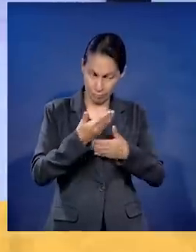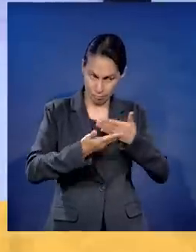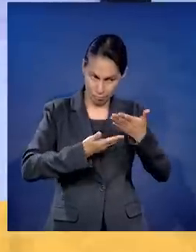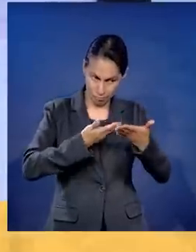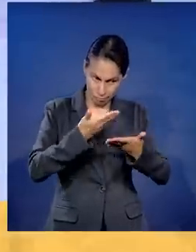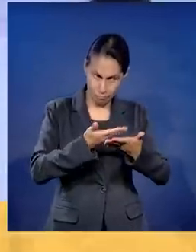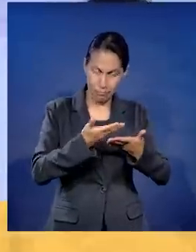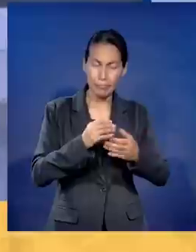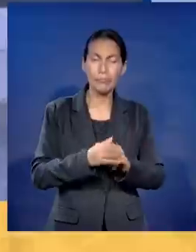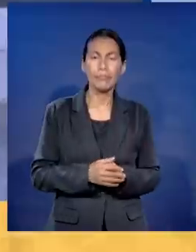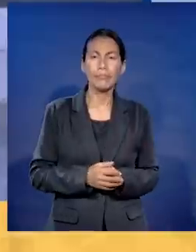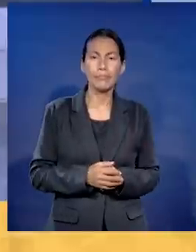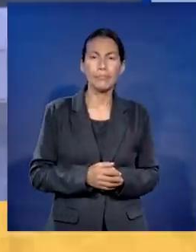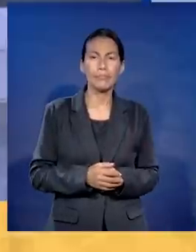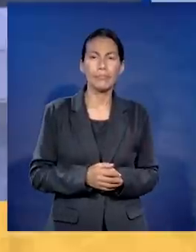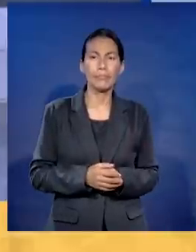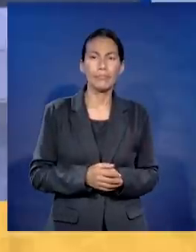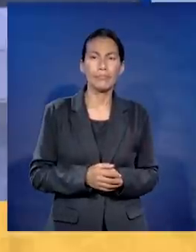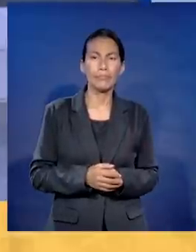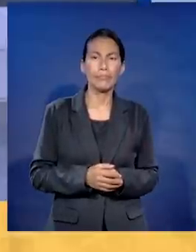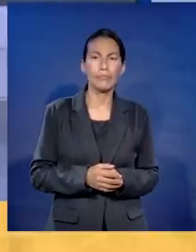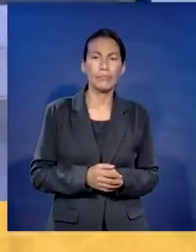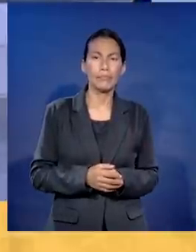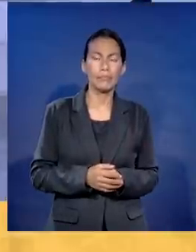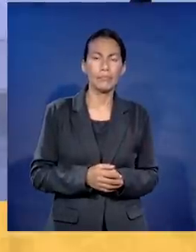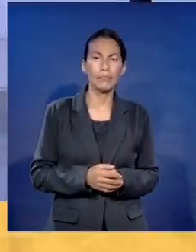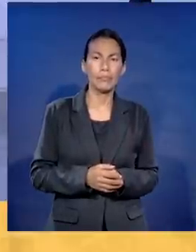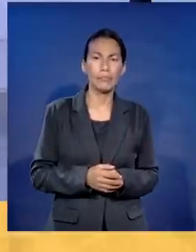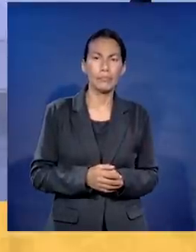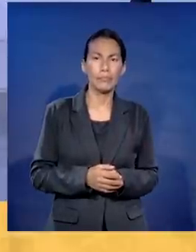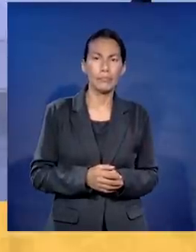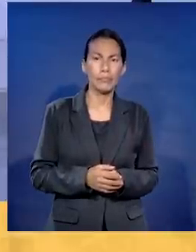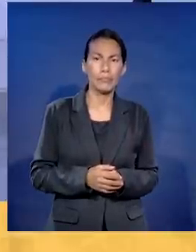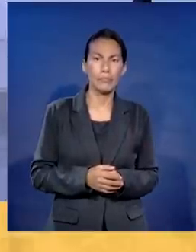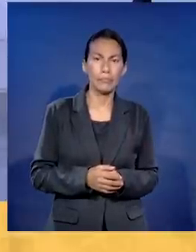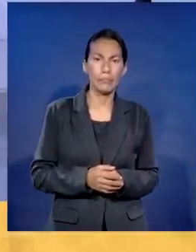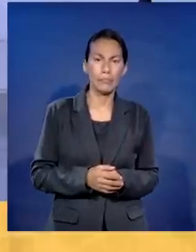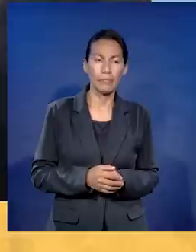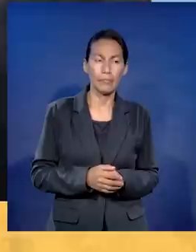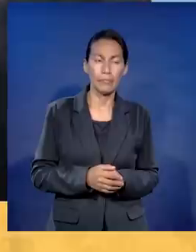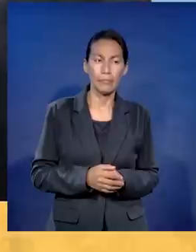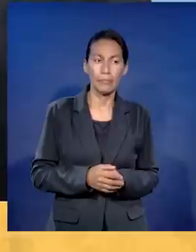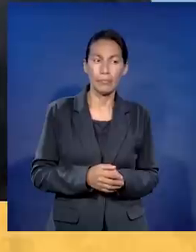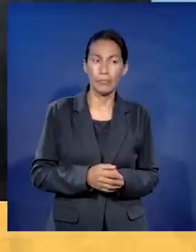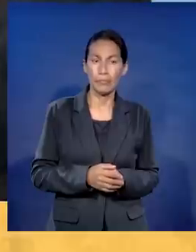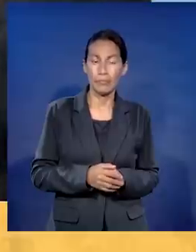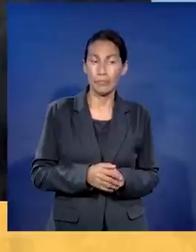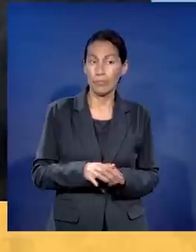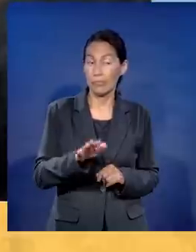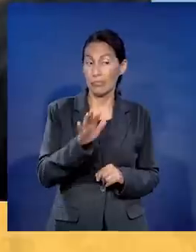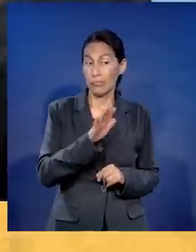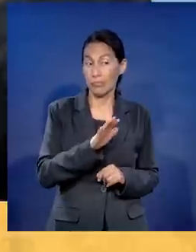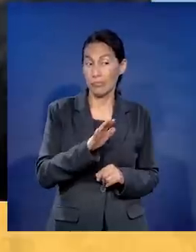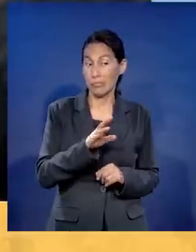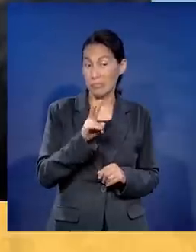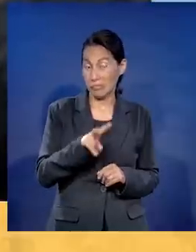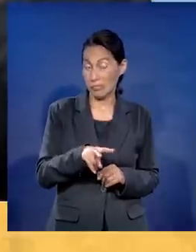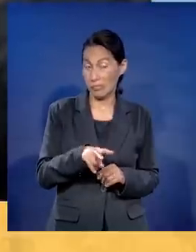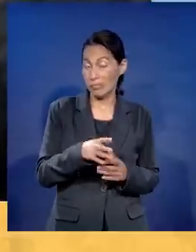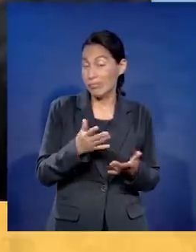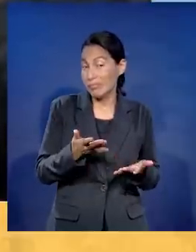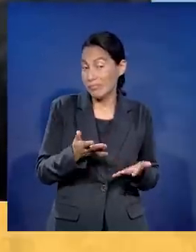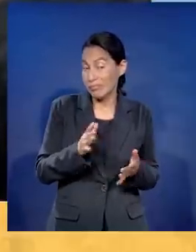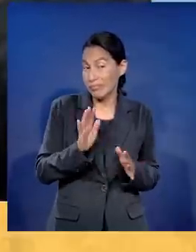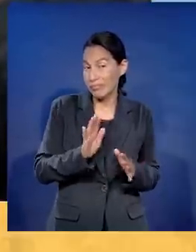estoy para servirle yo les pregunto cualquier parecido con la realidad